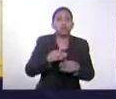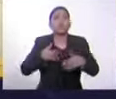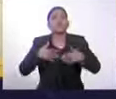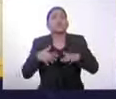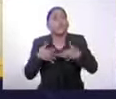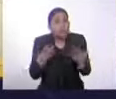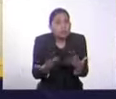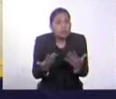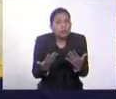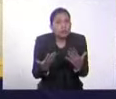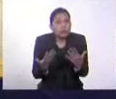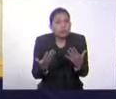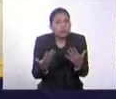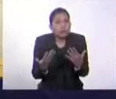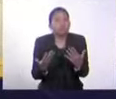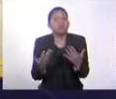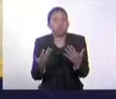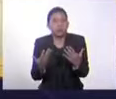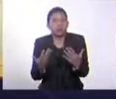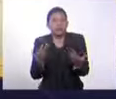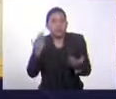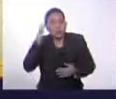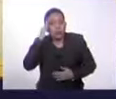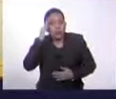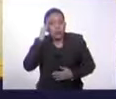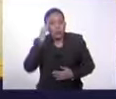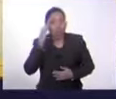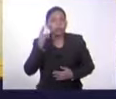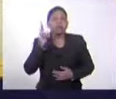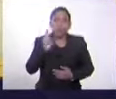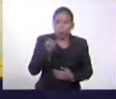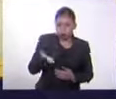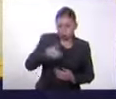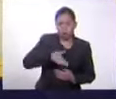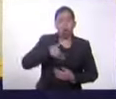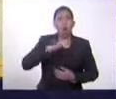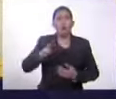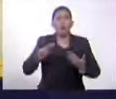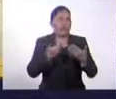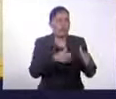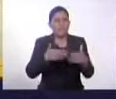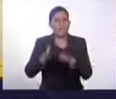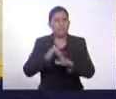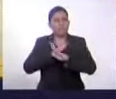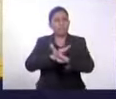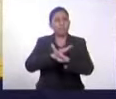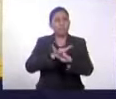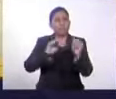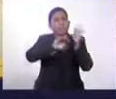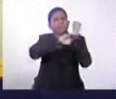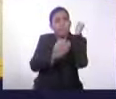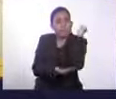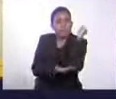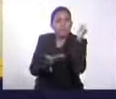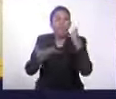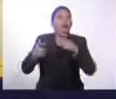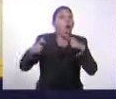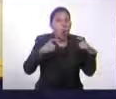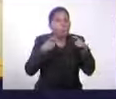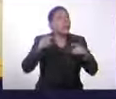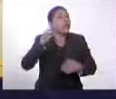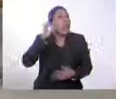efectivo de diferentes tipos de métodos, ¿verdad?, que se pueden utilizar en las edades adecuadas,